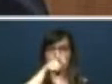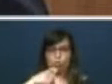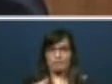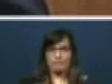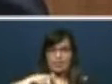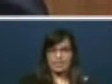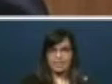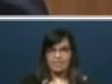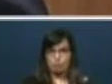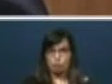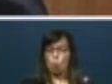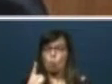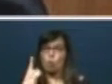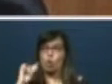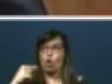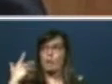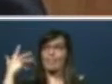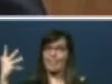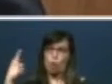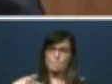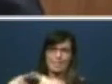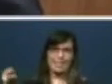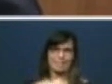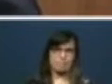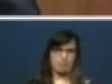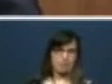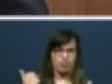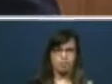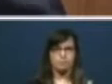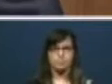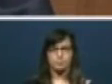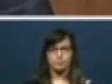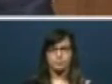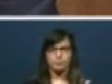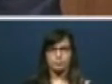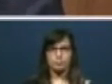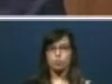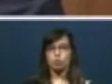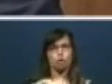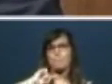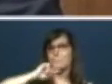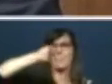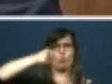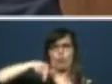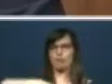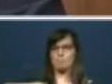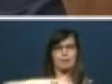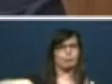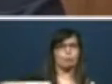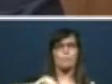el 1,5 de media en España nos situamos a la cabeza de España en concesión de